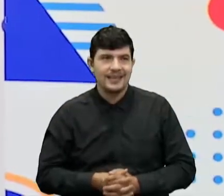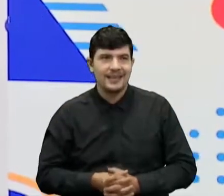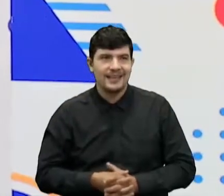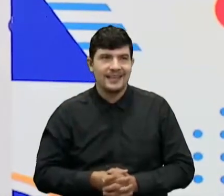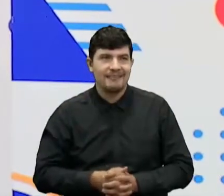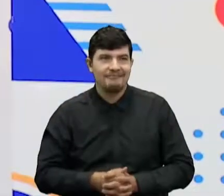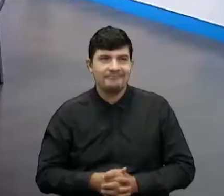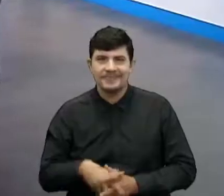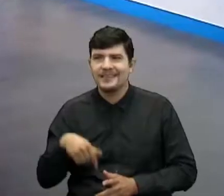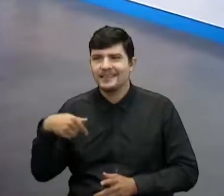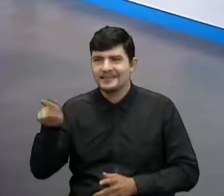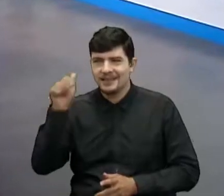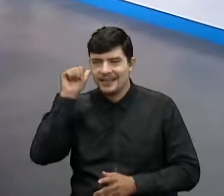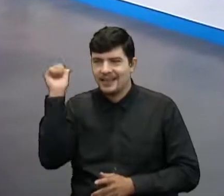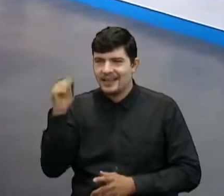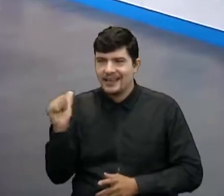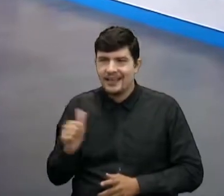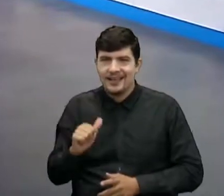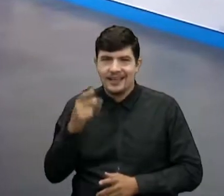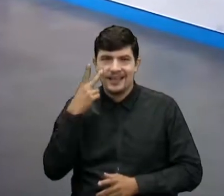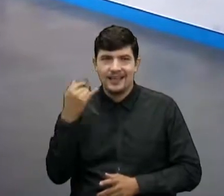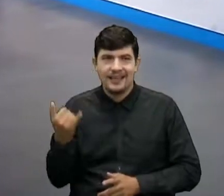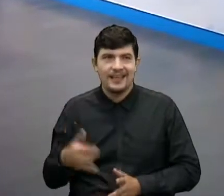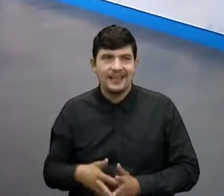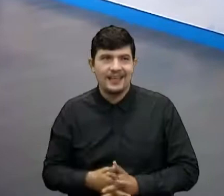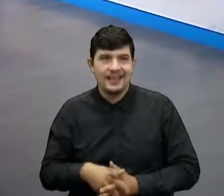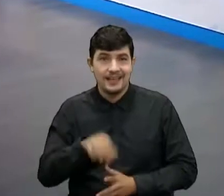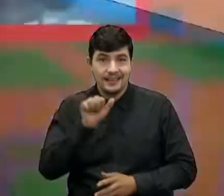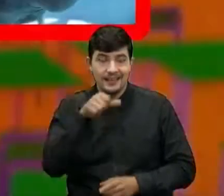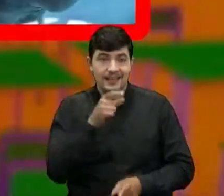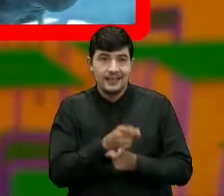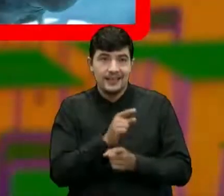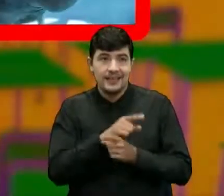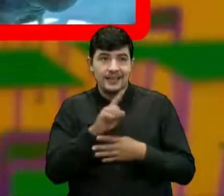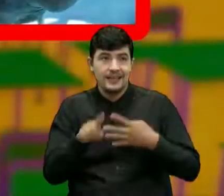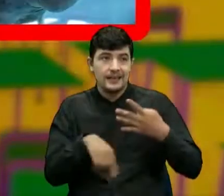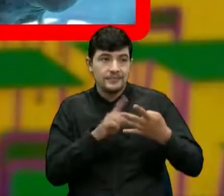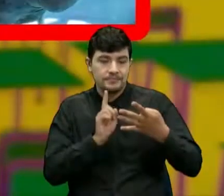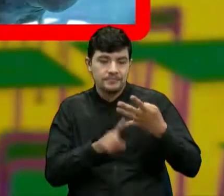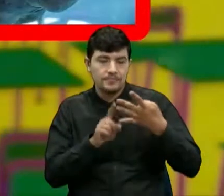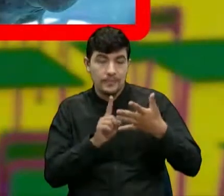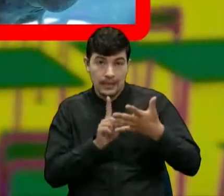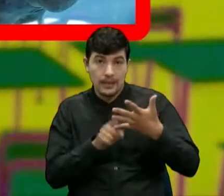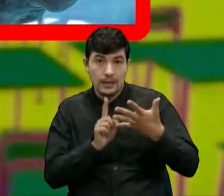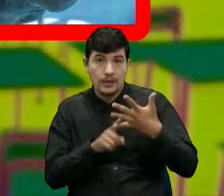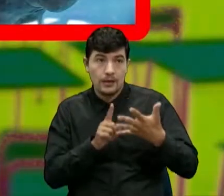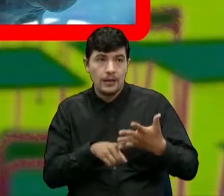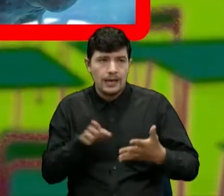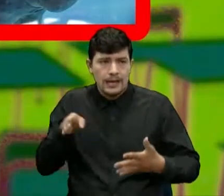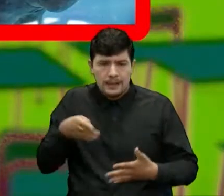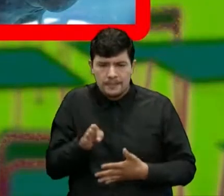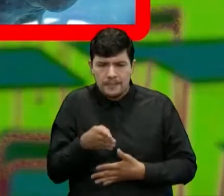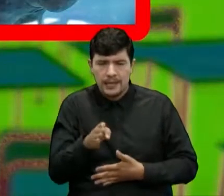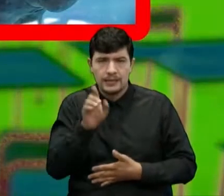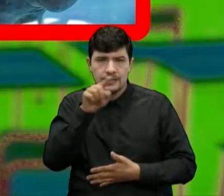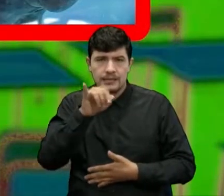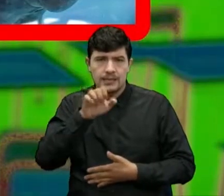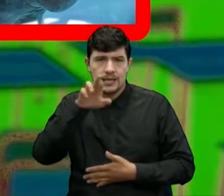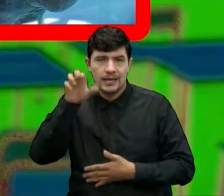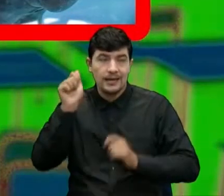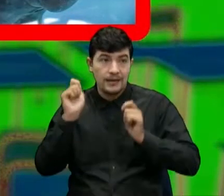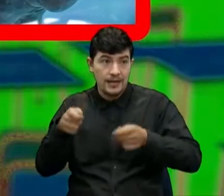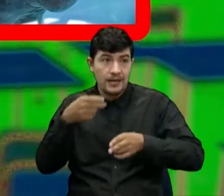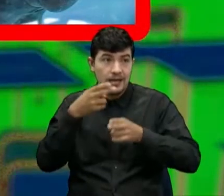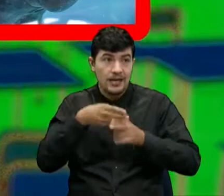Algo así Ah bueno Eso es Ariana Changos fritos De no sé dónde El pez sierra Sí El pez sierra Tiene Pristis Pectinata